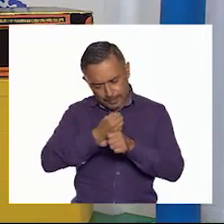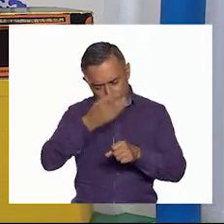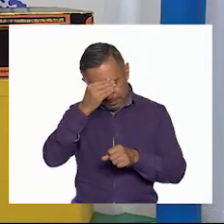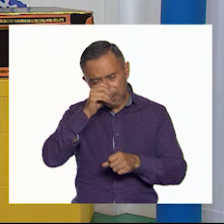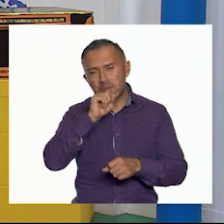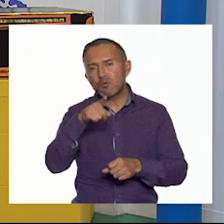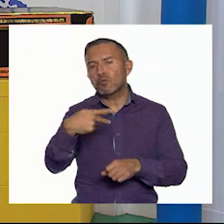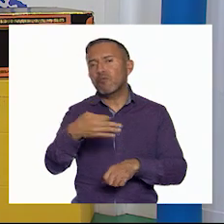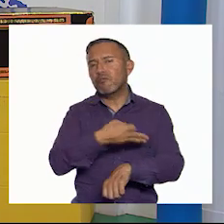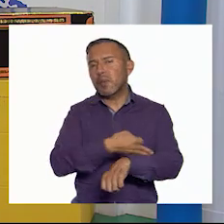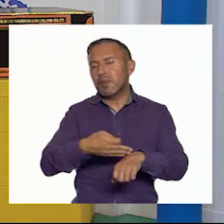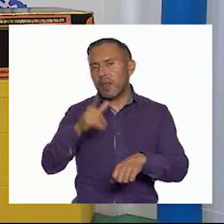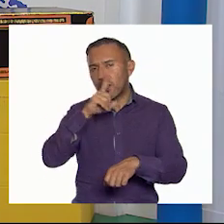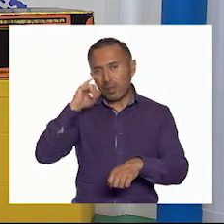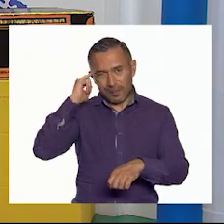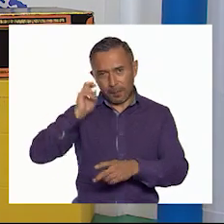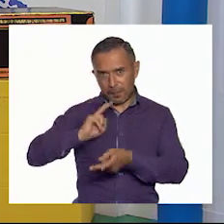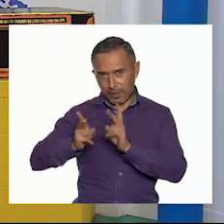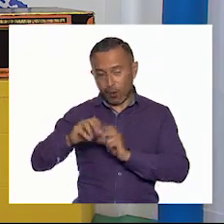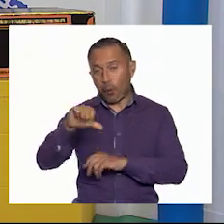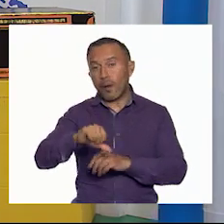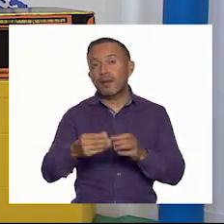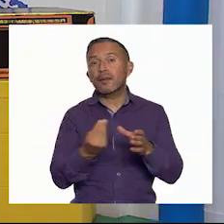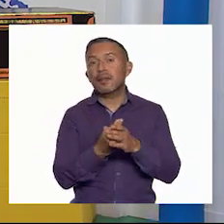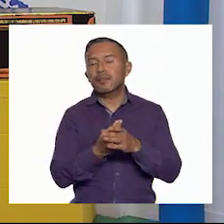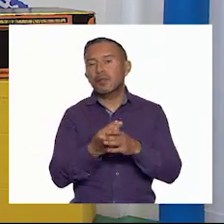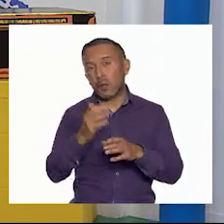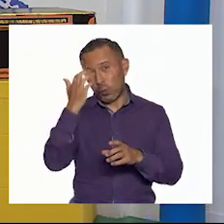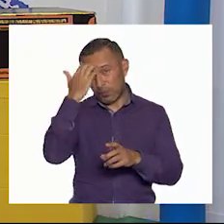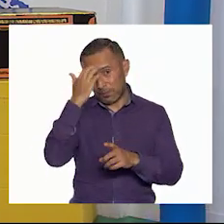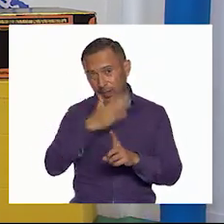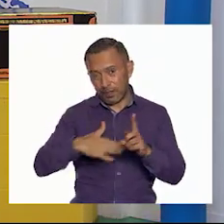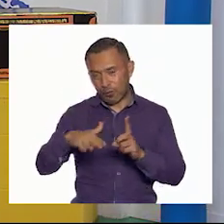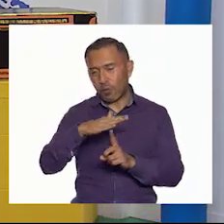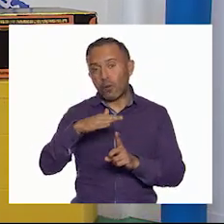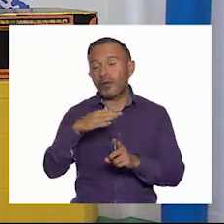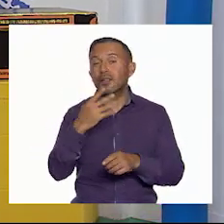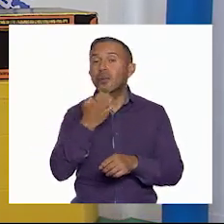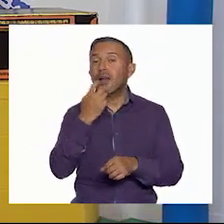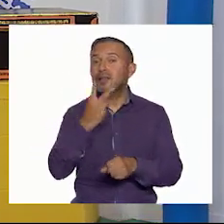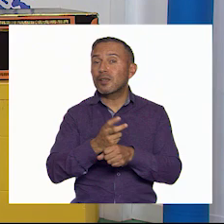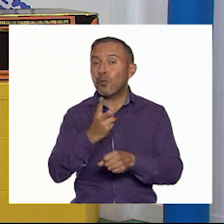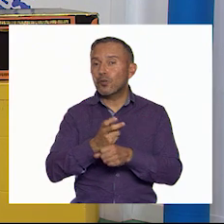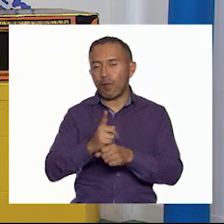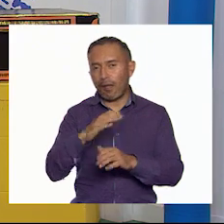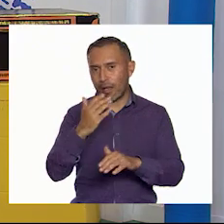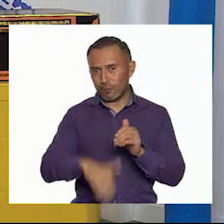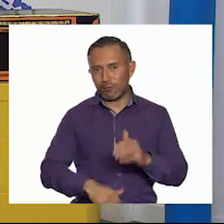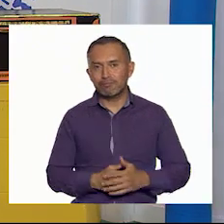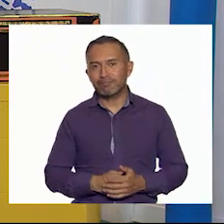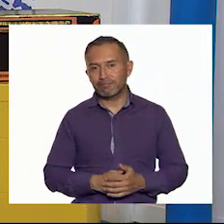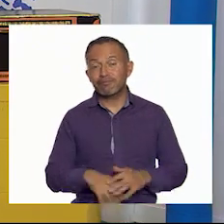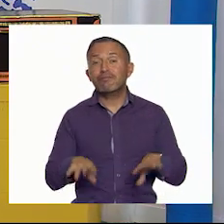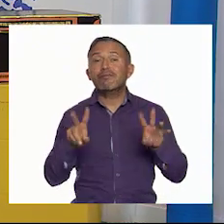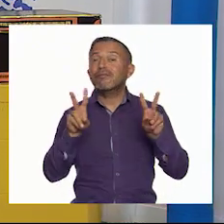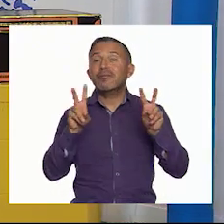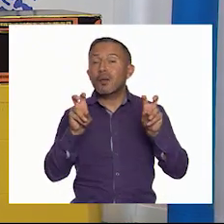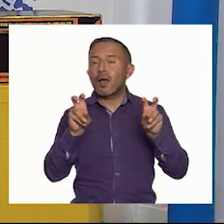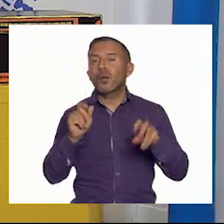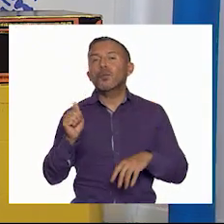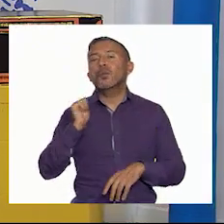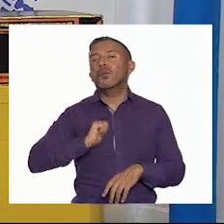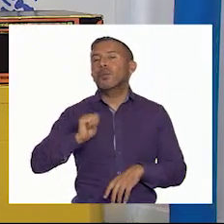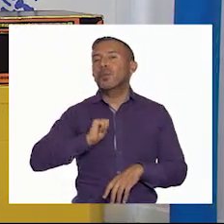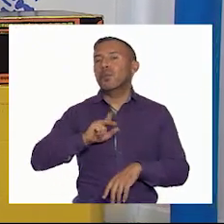tu lengua materna. Por hoy hemos terminado con la clase de Conocimiento del Medio de segundo grado. Esto fue Así se divertía